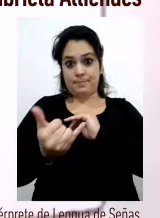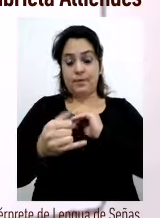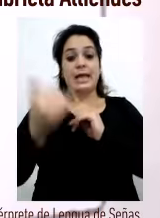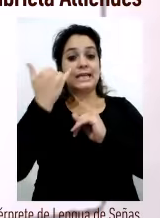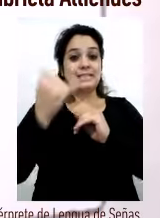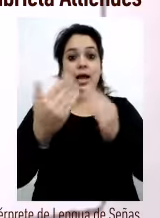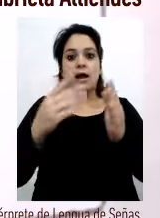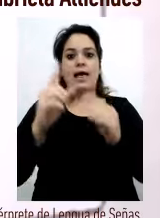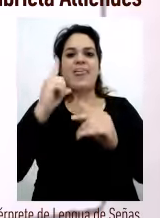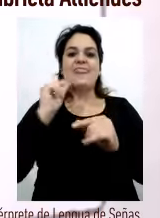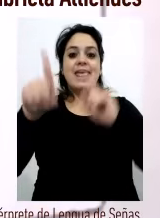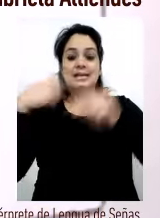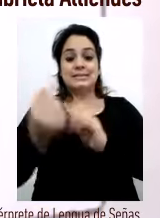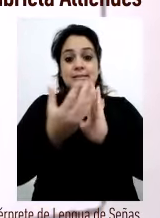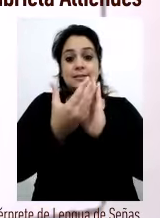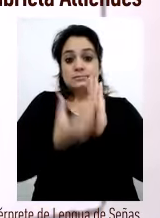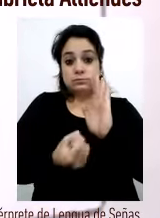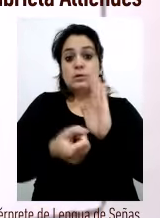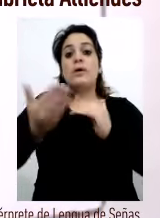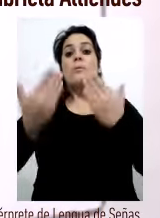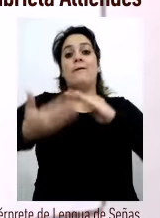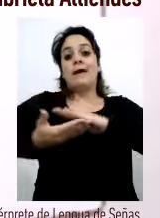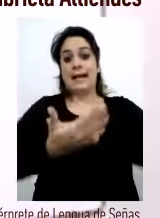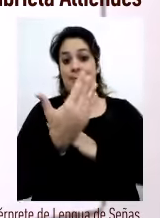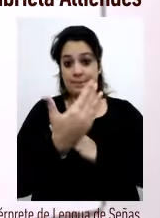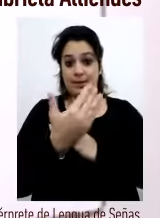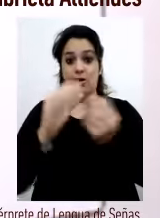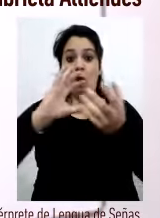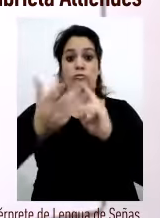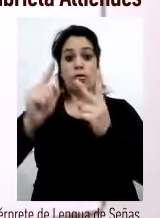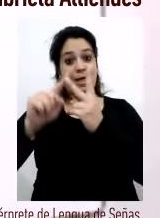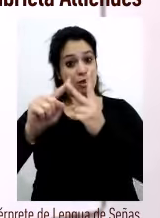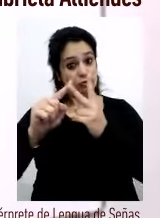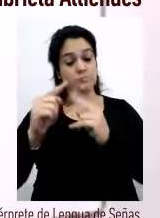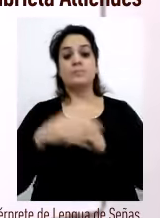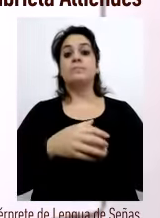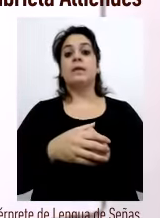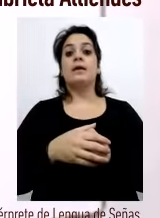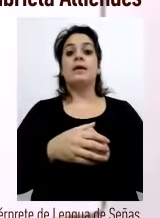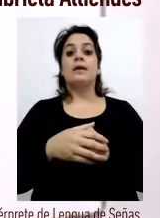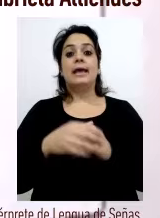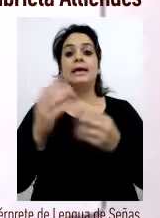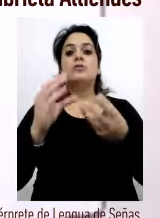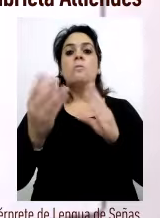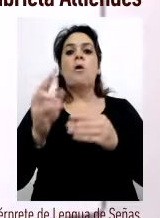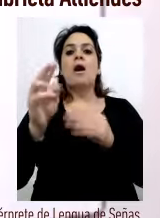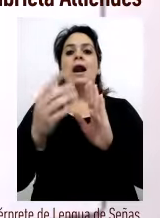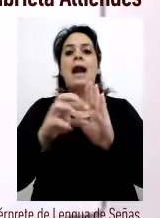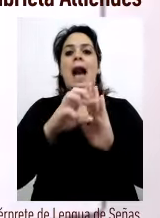este certificado, lo descargan y lo imprimen. La segunda manera es a través de la aplicación